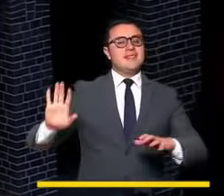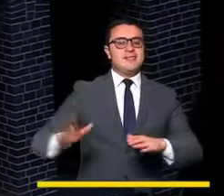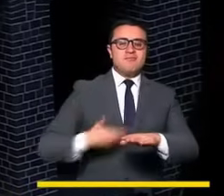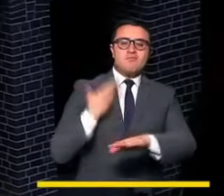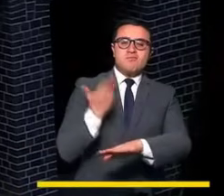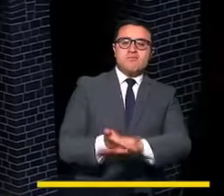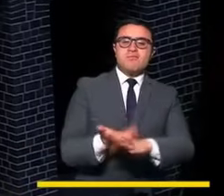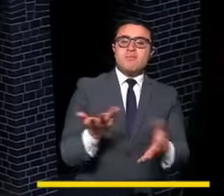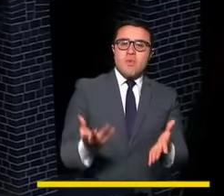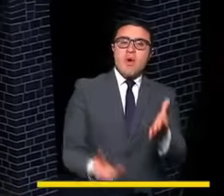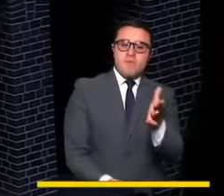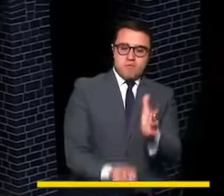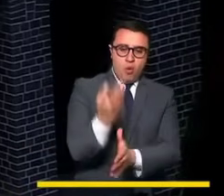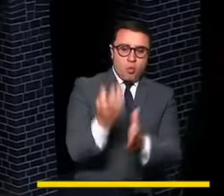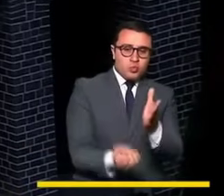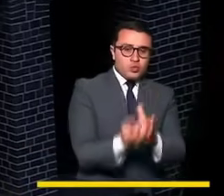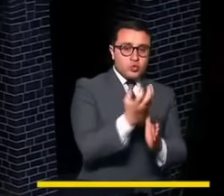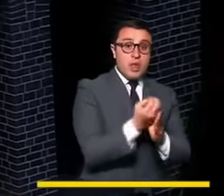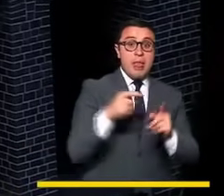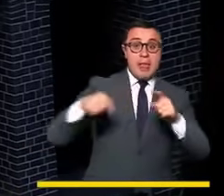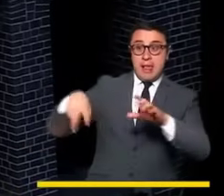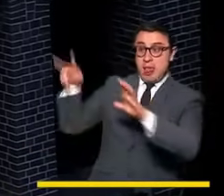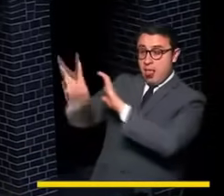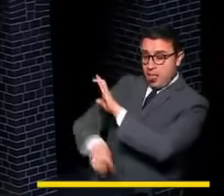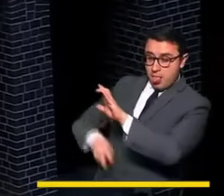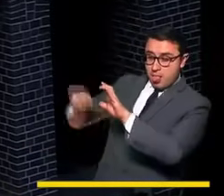producción, no de la extracción.